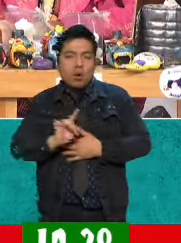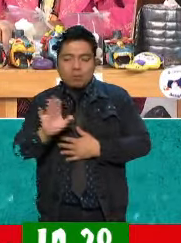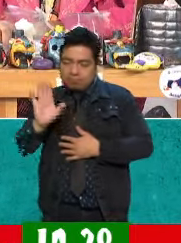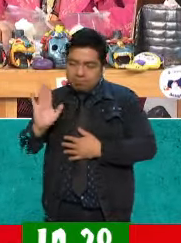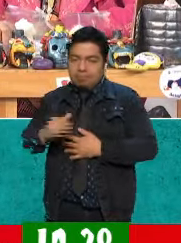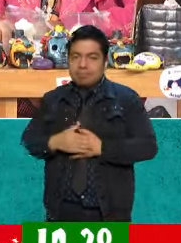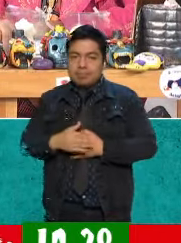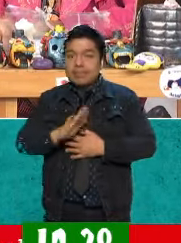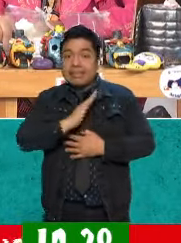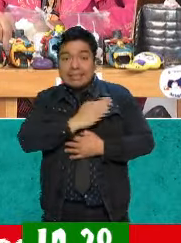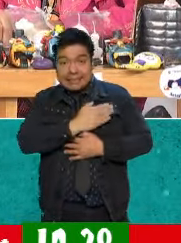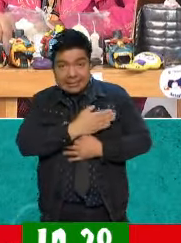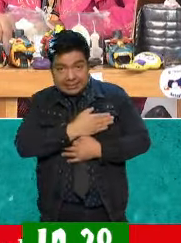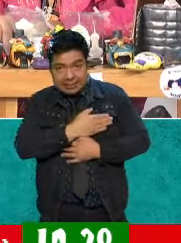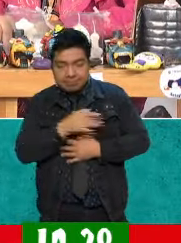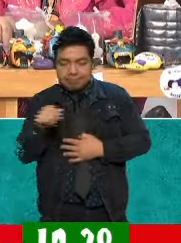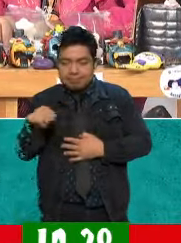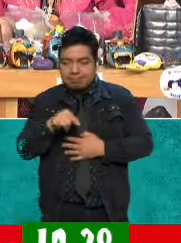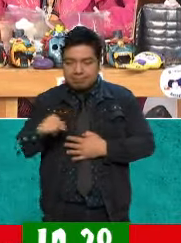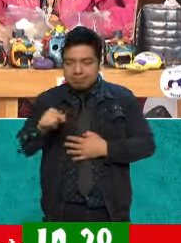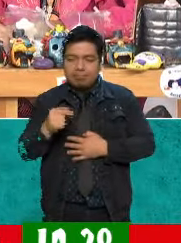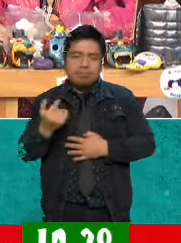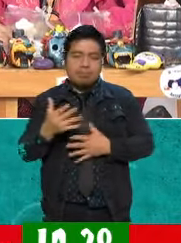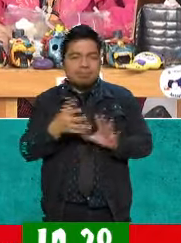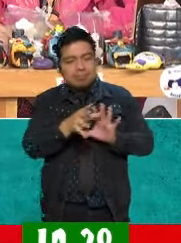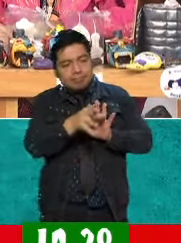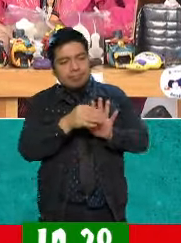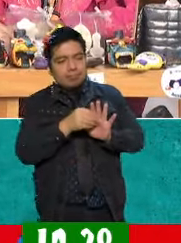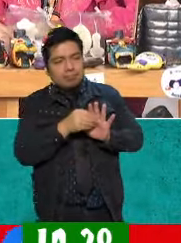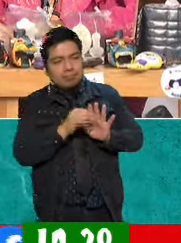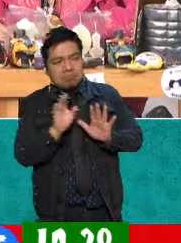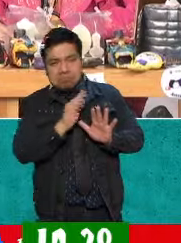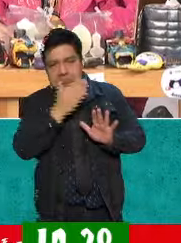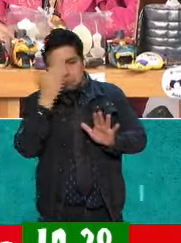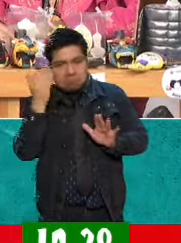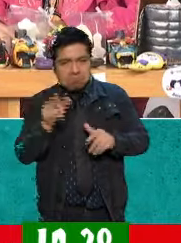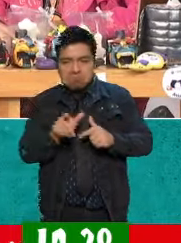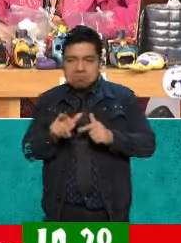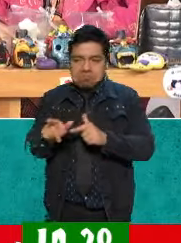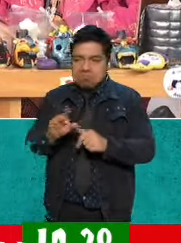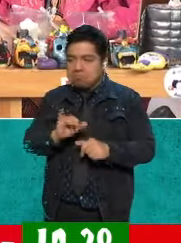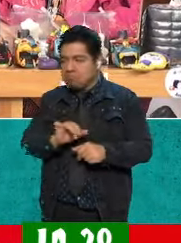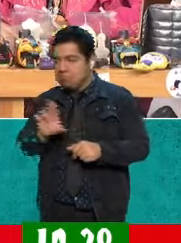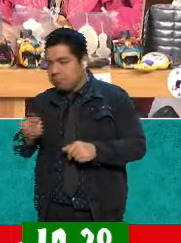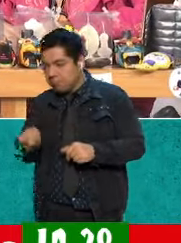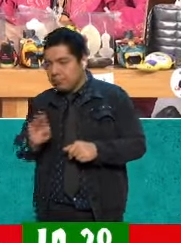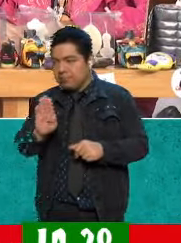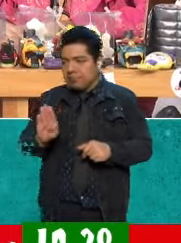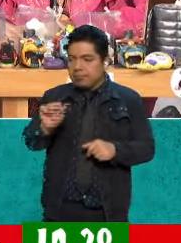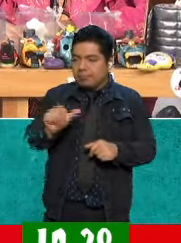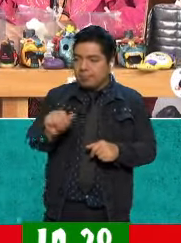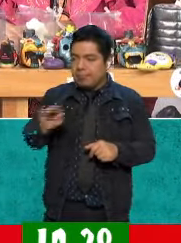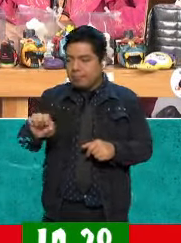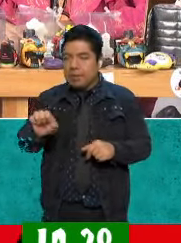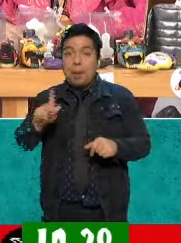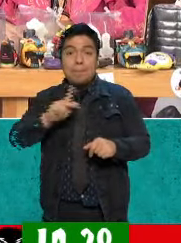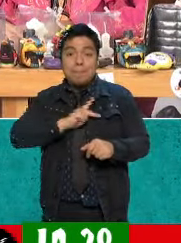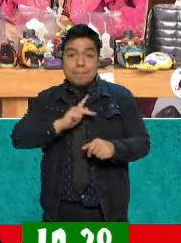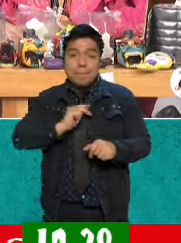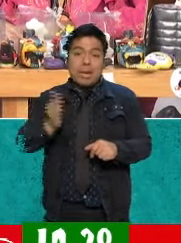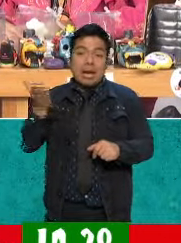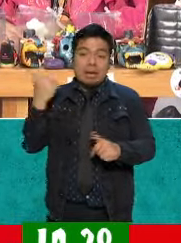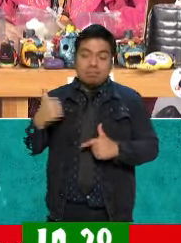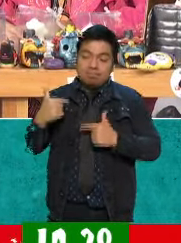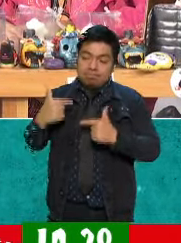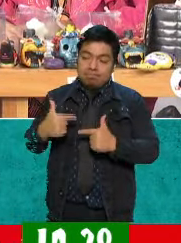Y en español, entre generaciones jóvenes, pues se ha adoptado. No sé si sigue entre las generaciones más jóvenes, pero al menos en la de mi generación, pues era una